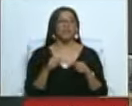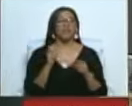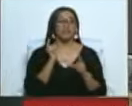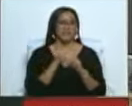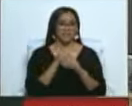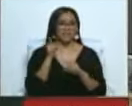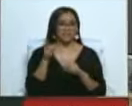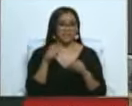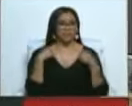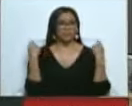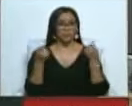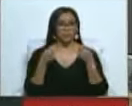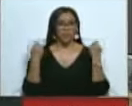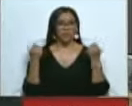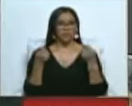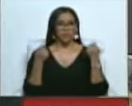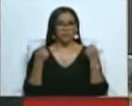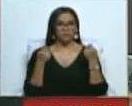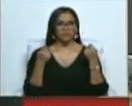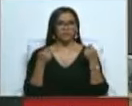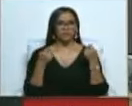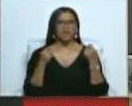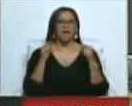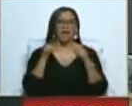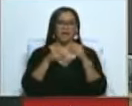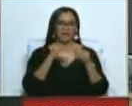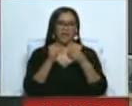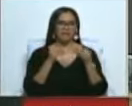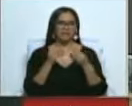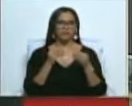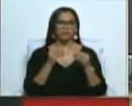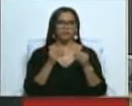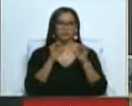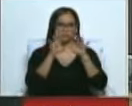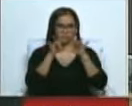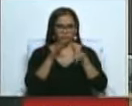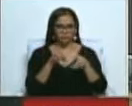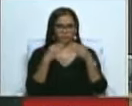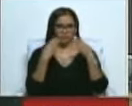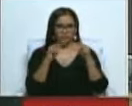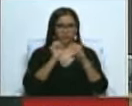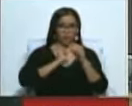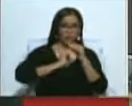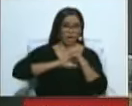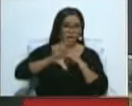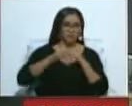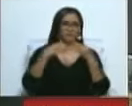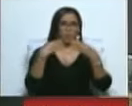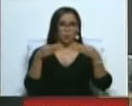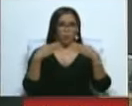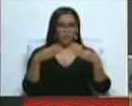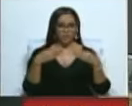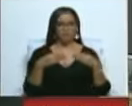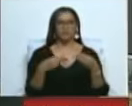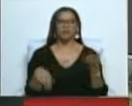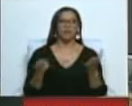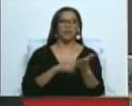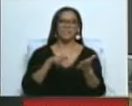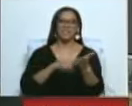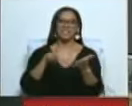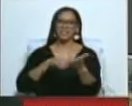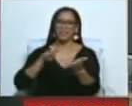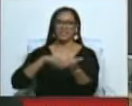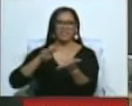Desde ese portal, ahí mismo crean un contenido, lo lanzan y lo replican decenas